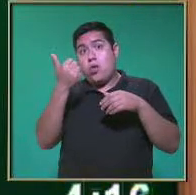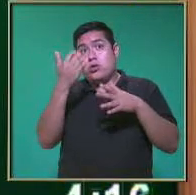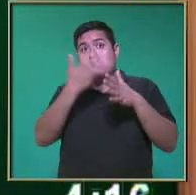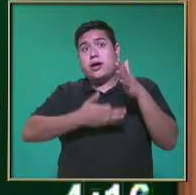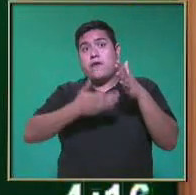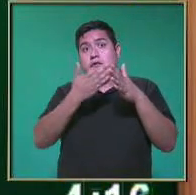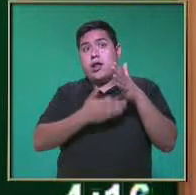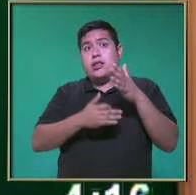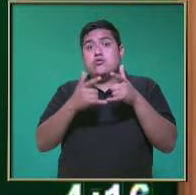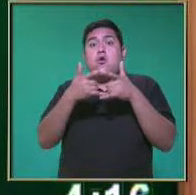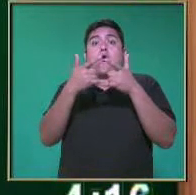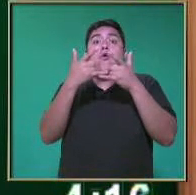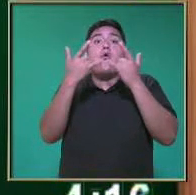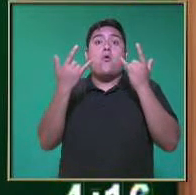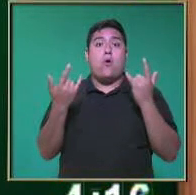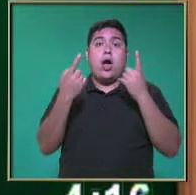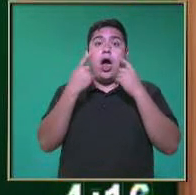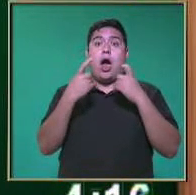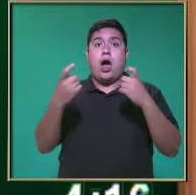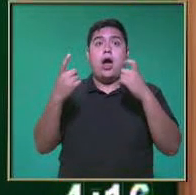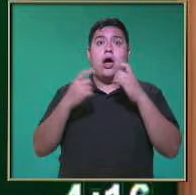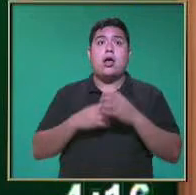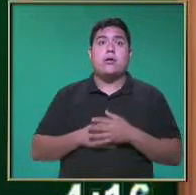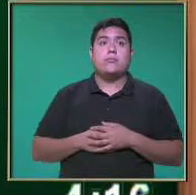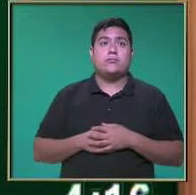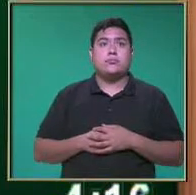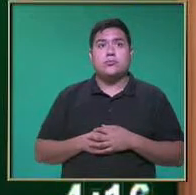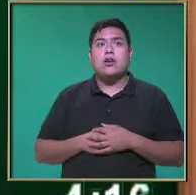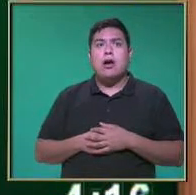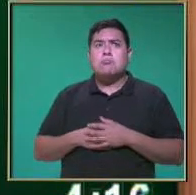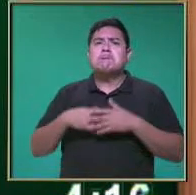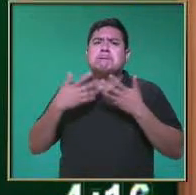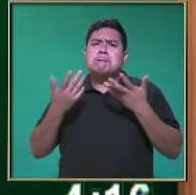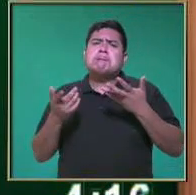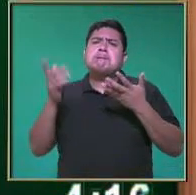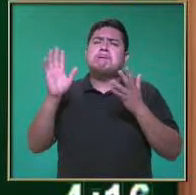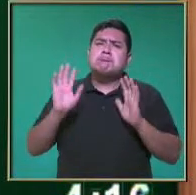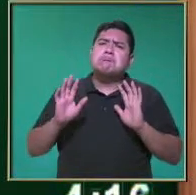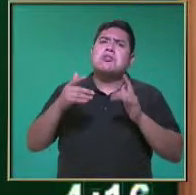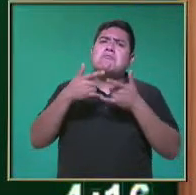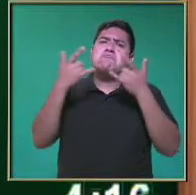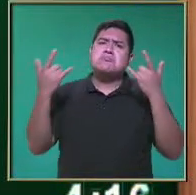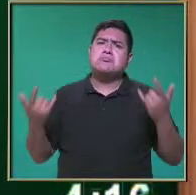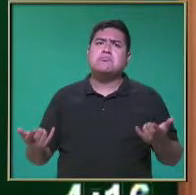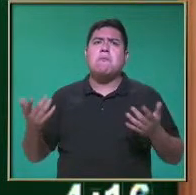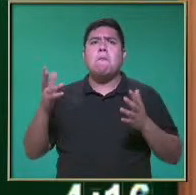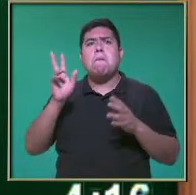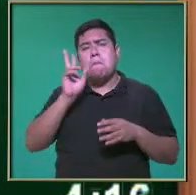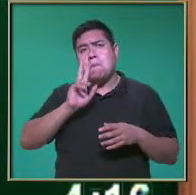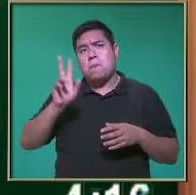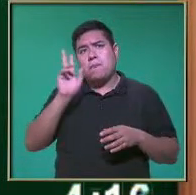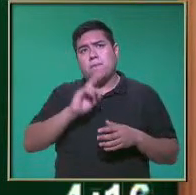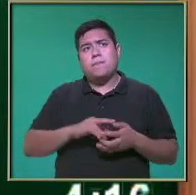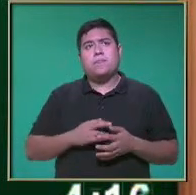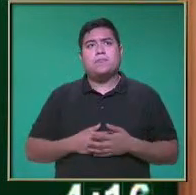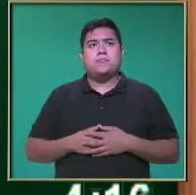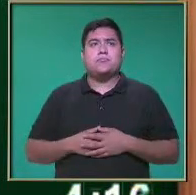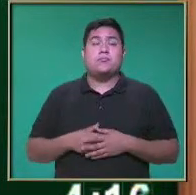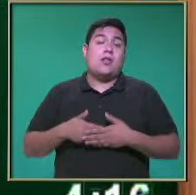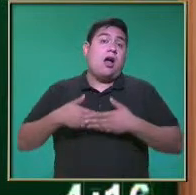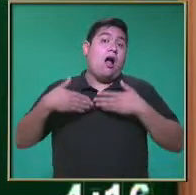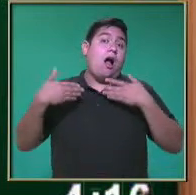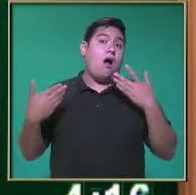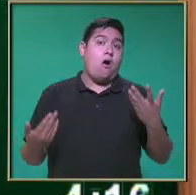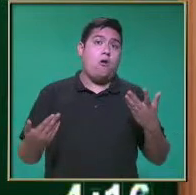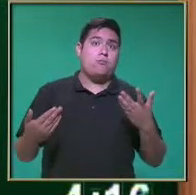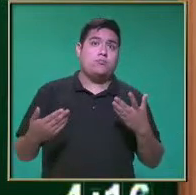clásicos no siempre nos dan una moraleja, sí nos pueden dar un mensaje, pero es distinto de cómo lo manejan las fábulas. Now,